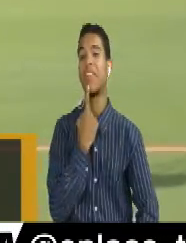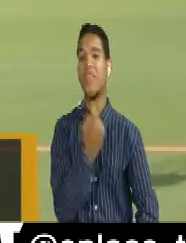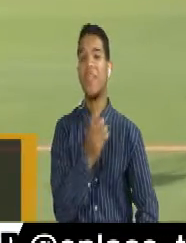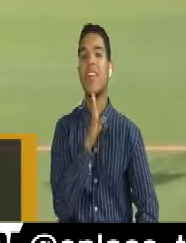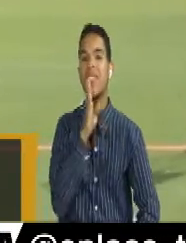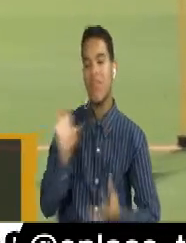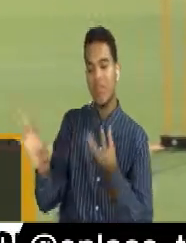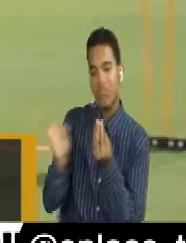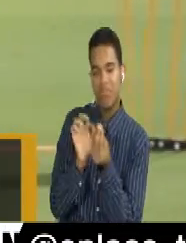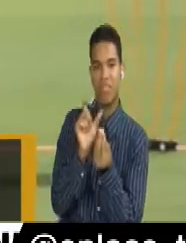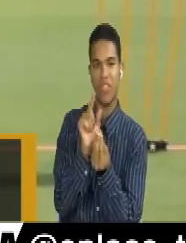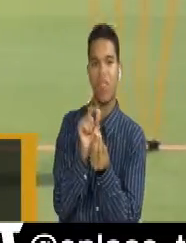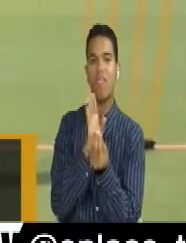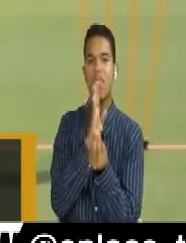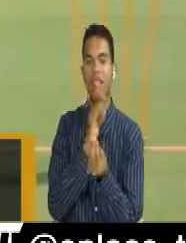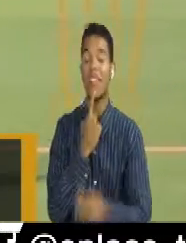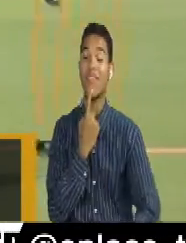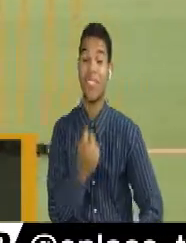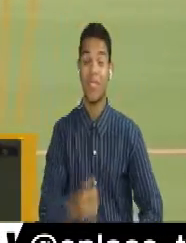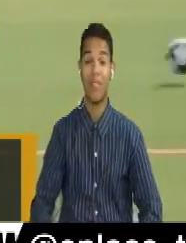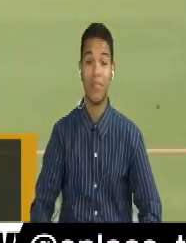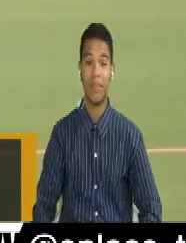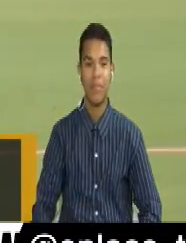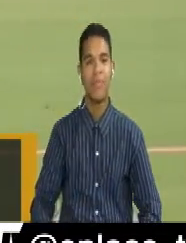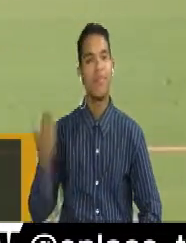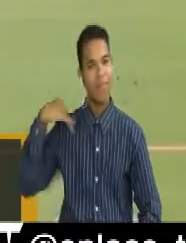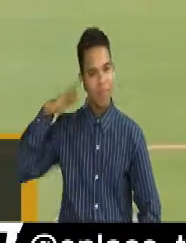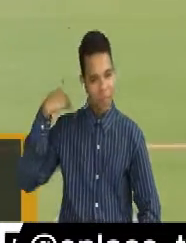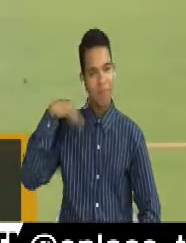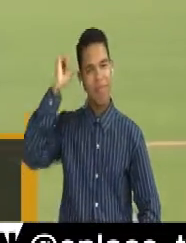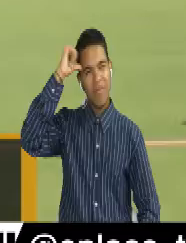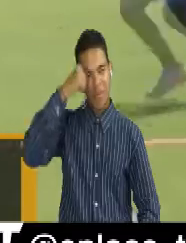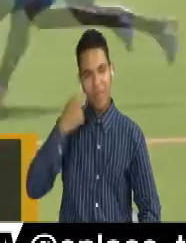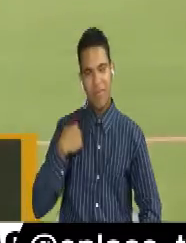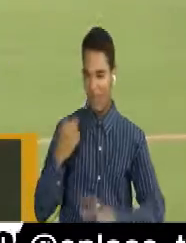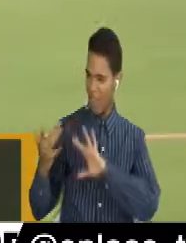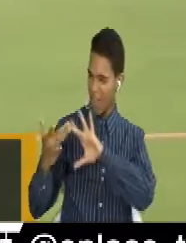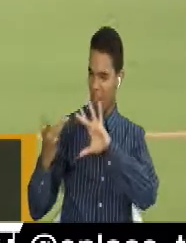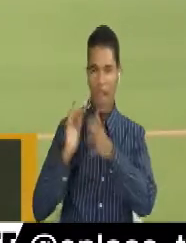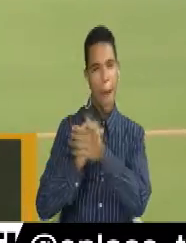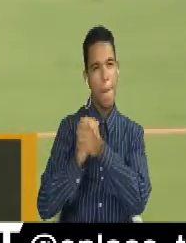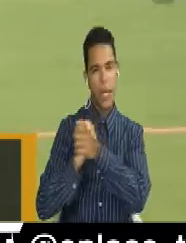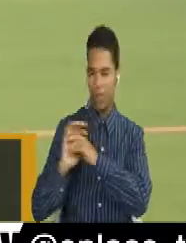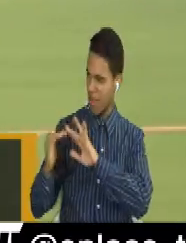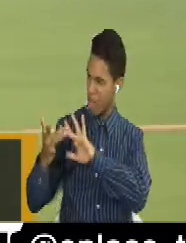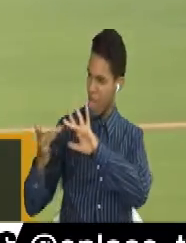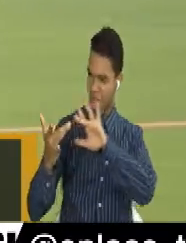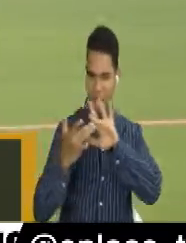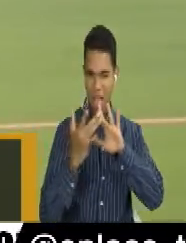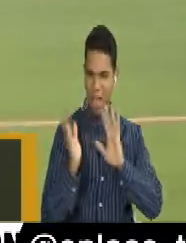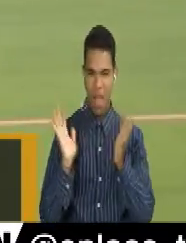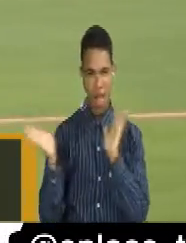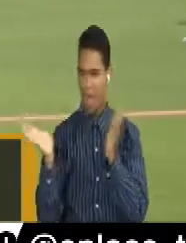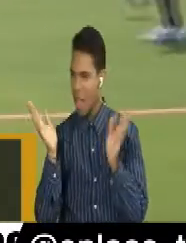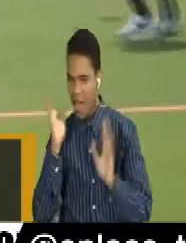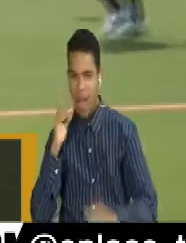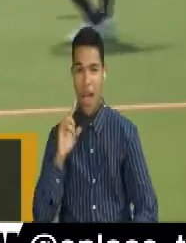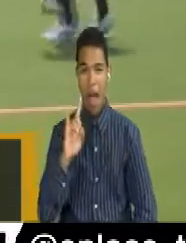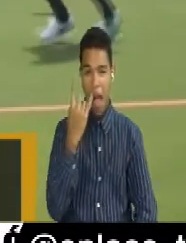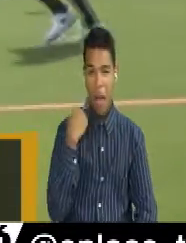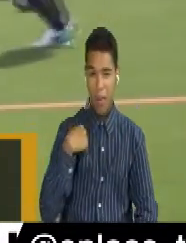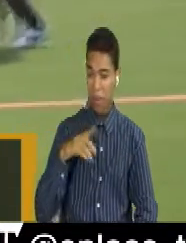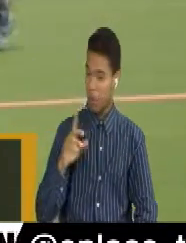hacer y armar el equipo. Sí, me acordaba que justo hablaba con mis amigos más cercanos, les decía, no sé si es coincidencia o